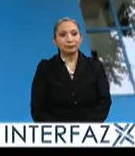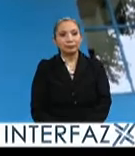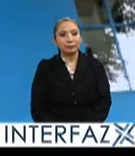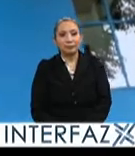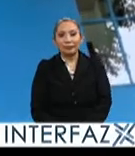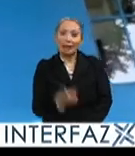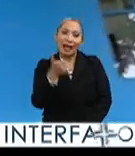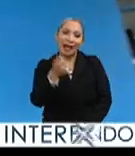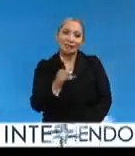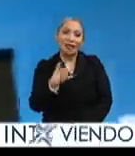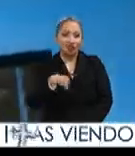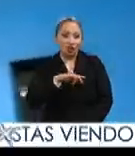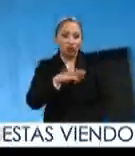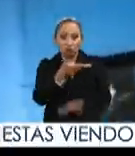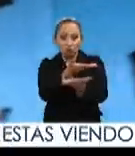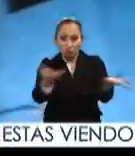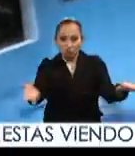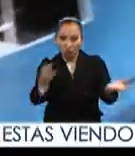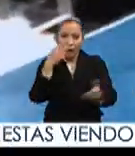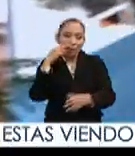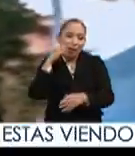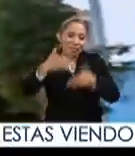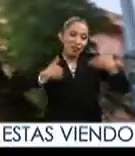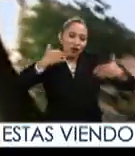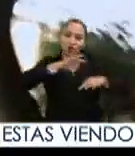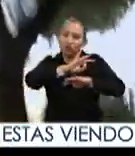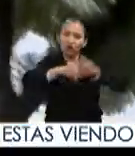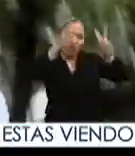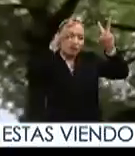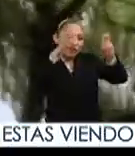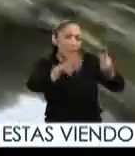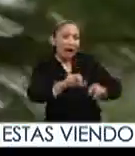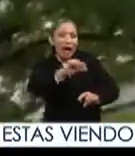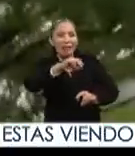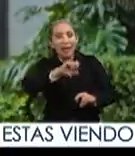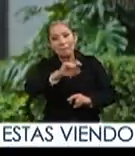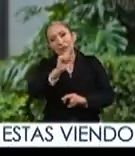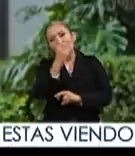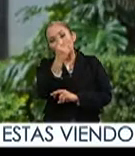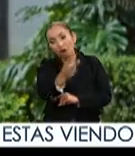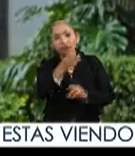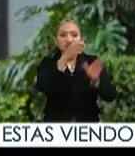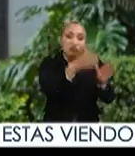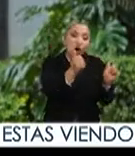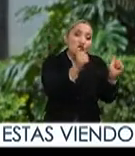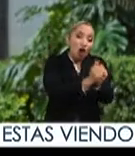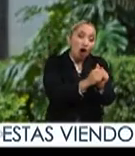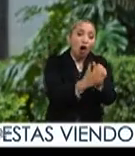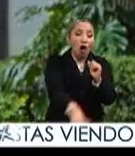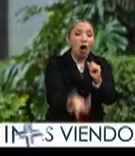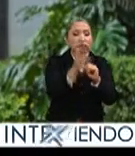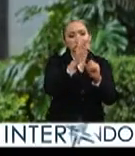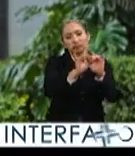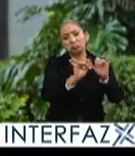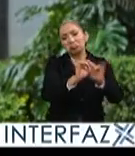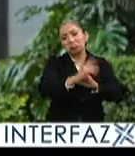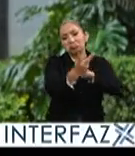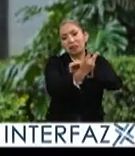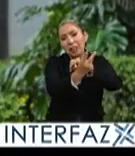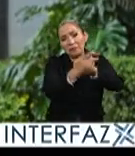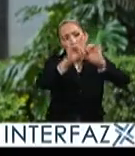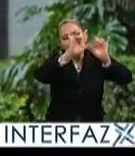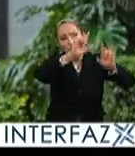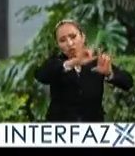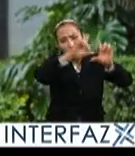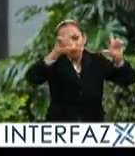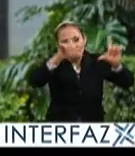Y de esta manera es como usted puede disfrutar de todos los contenidos de Canal 22, ya sea a través de la pantalla de su televisor,